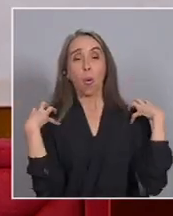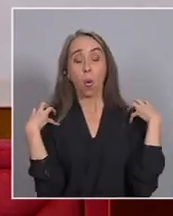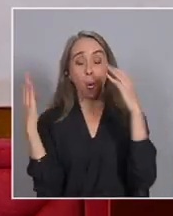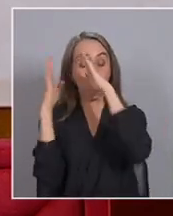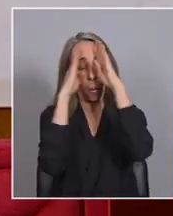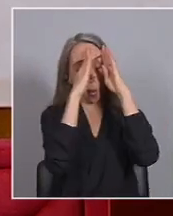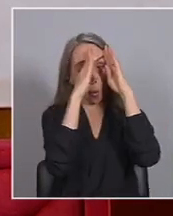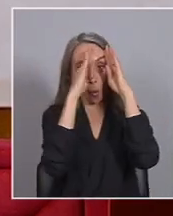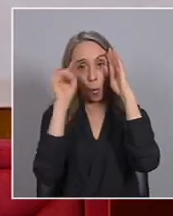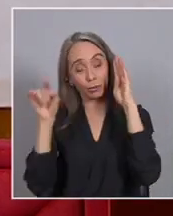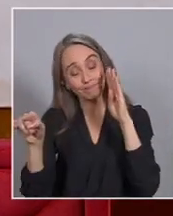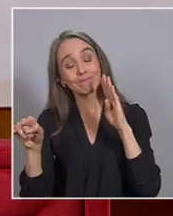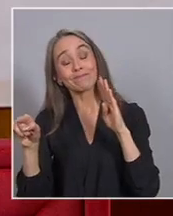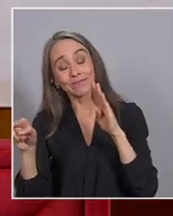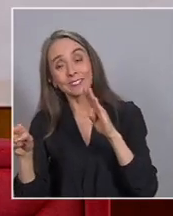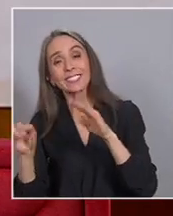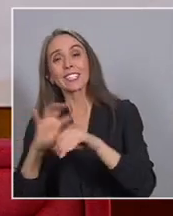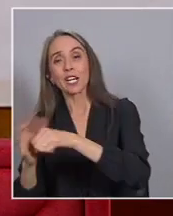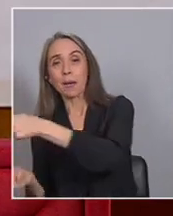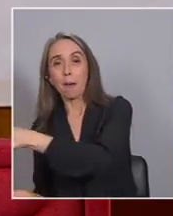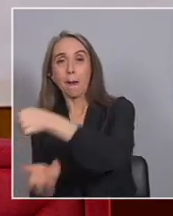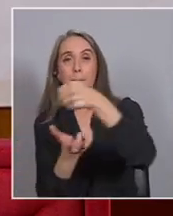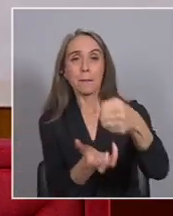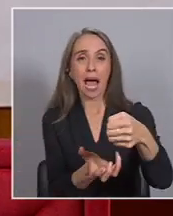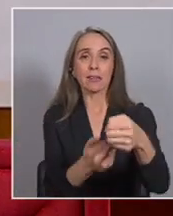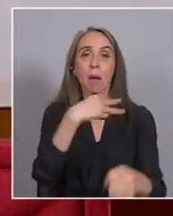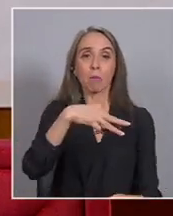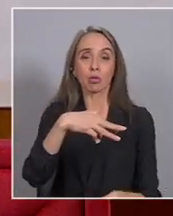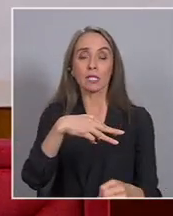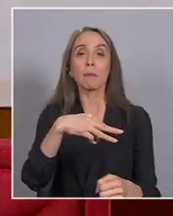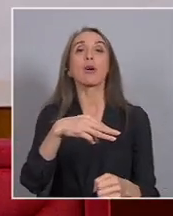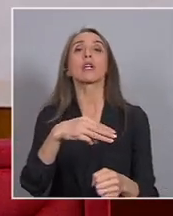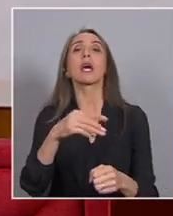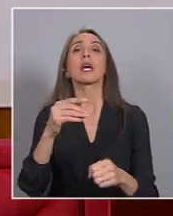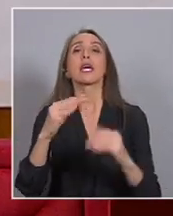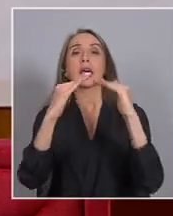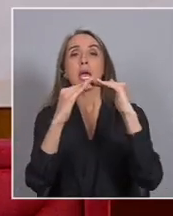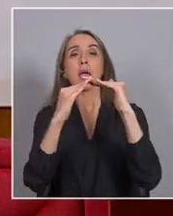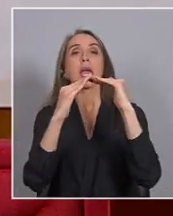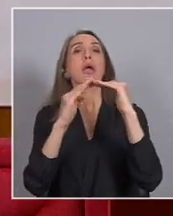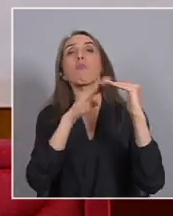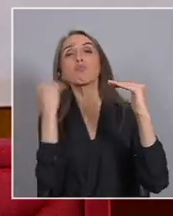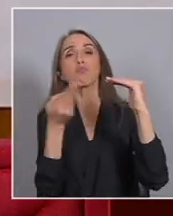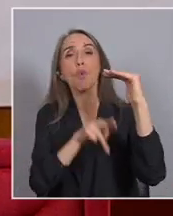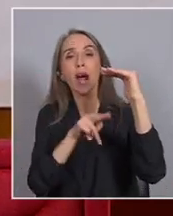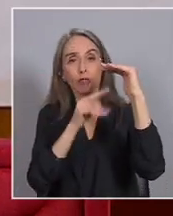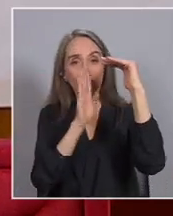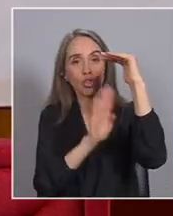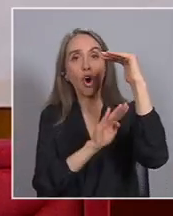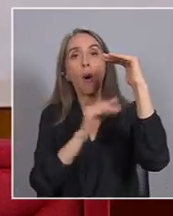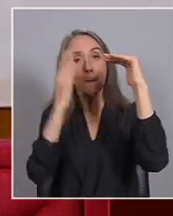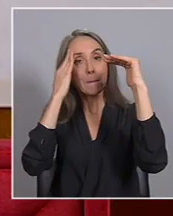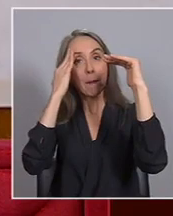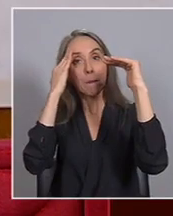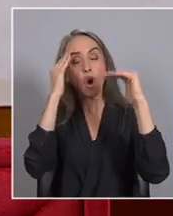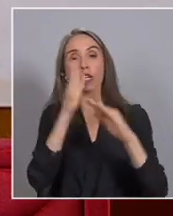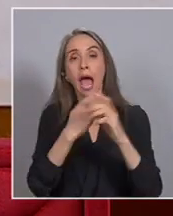para que transfiera los recursos a los municipios para demoler todos los memoriales narcos donde quiera que estos